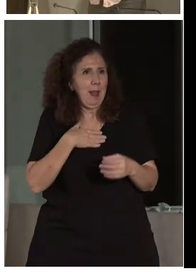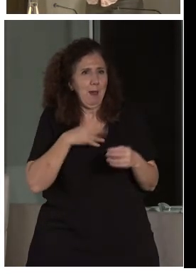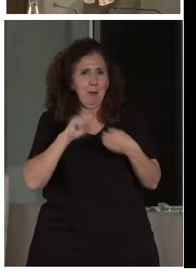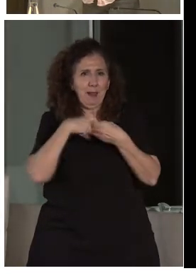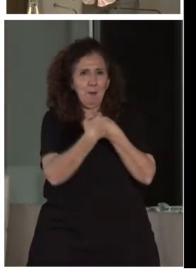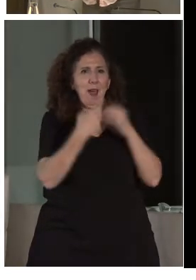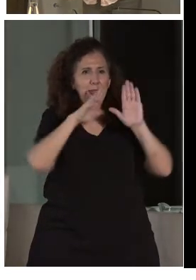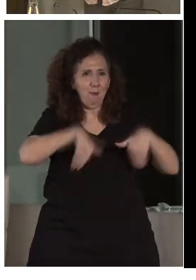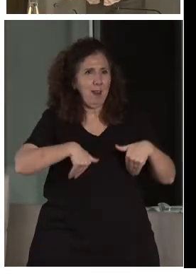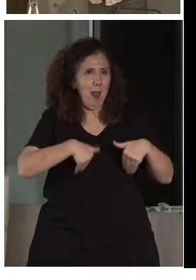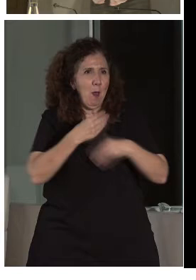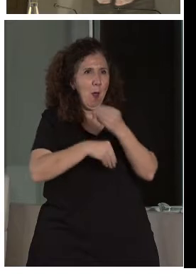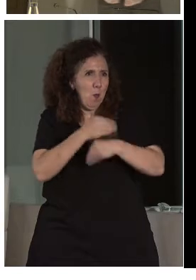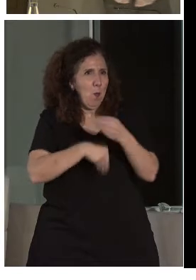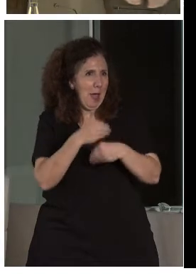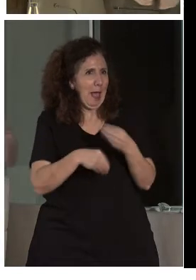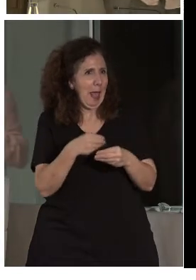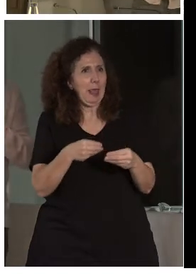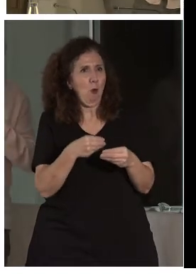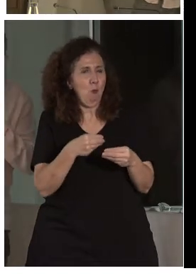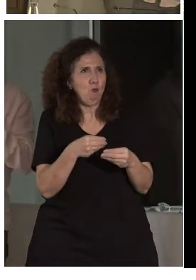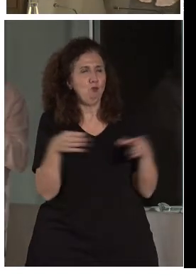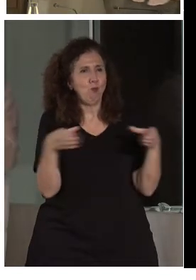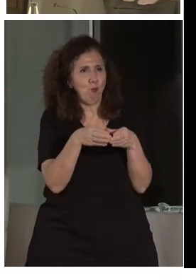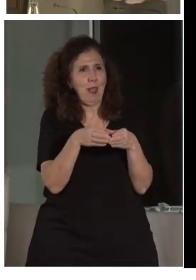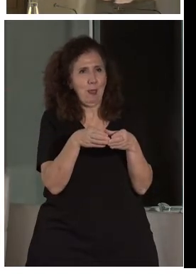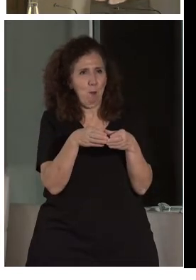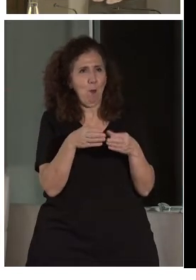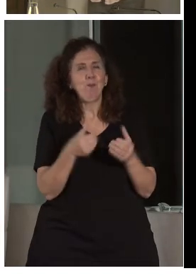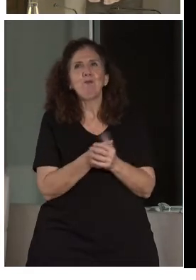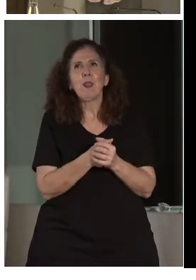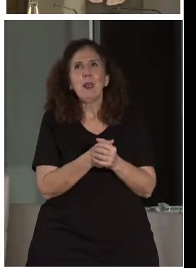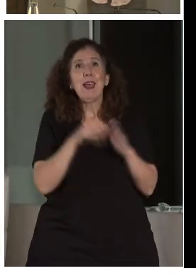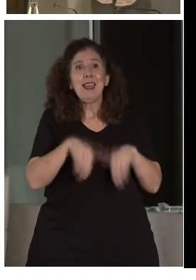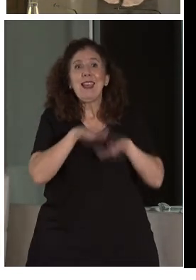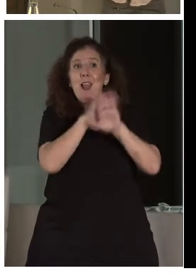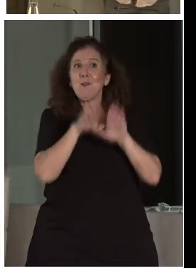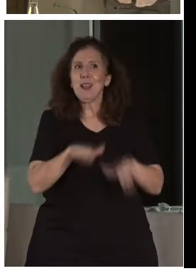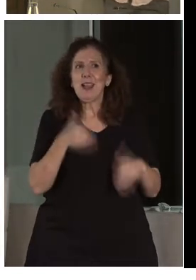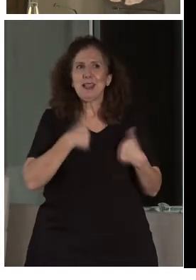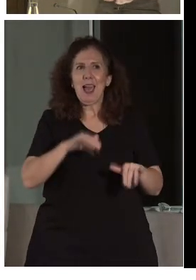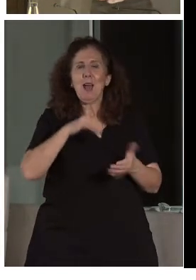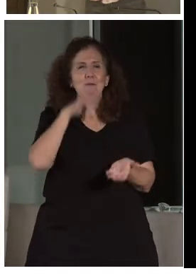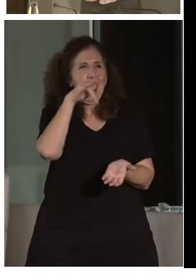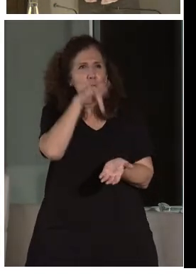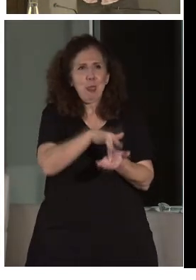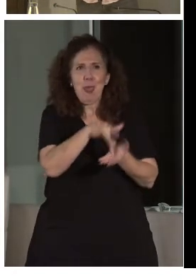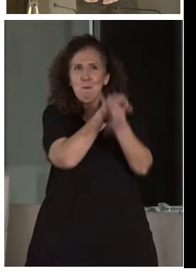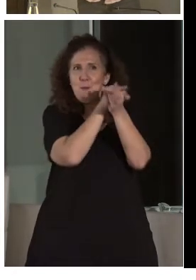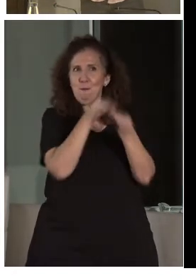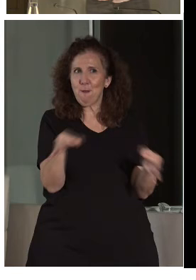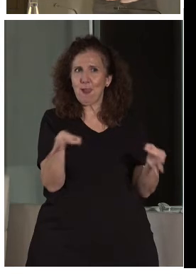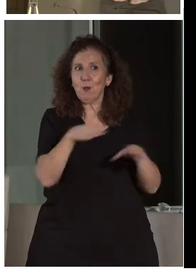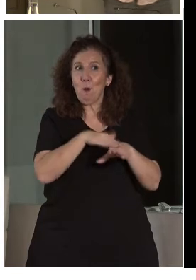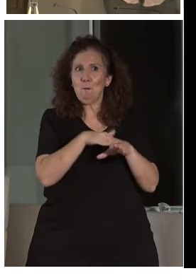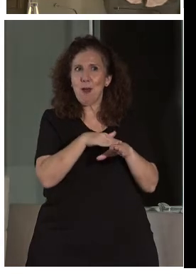¿Ok? Bueno, pero llegó el gran día. Y el gran día es llevar a Tesi, es llevar a Pedro, es llevar a José, es llevar a la gente